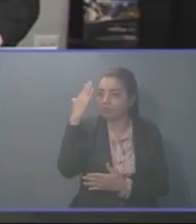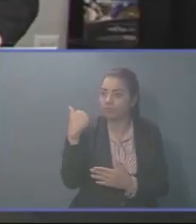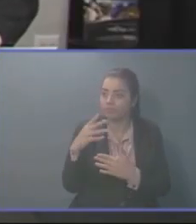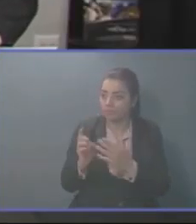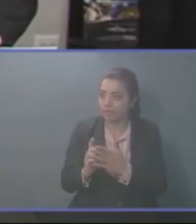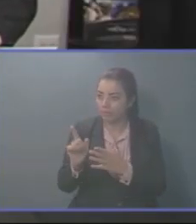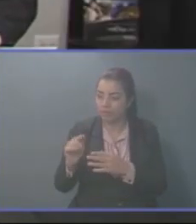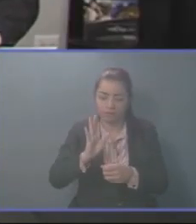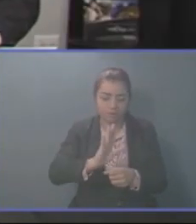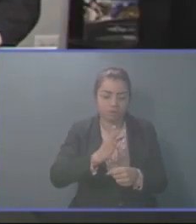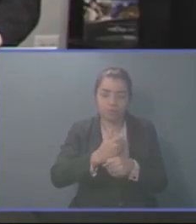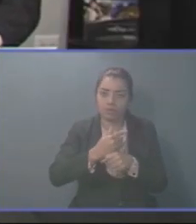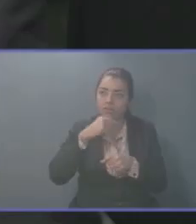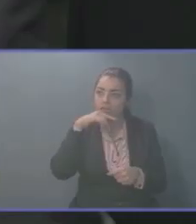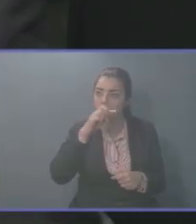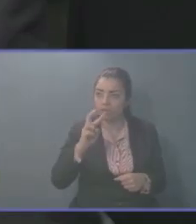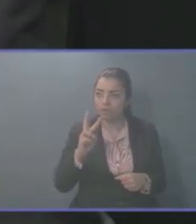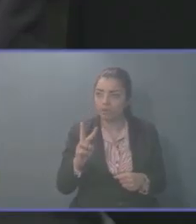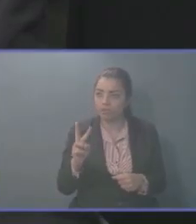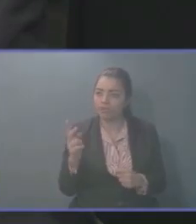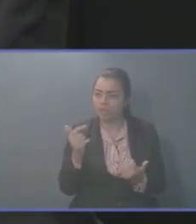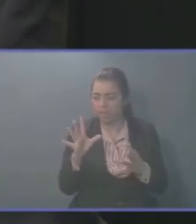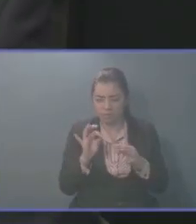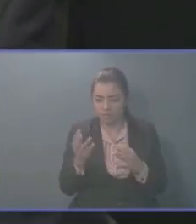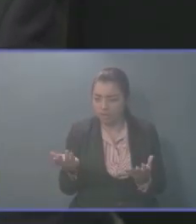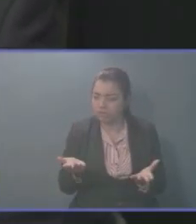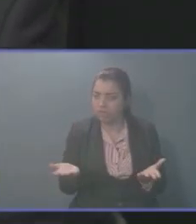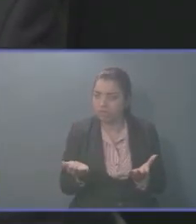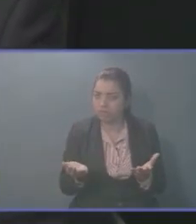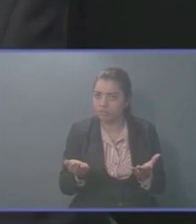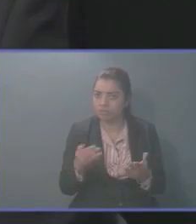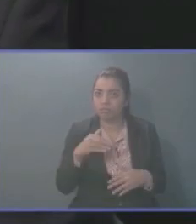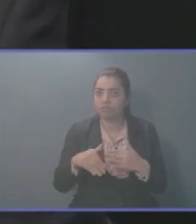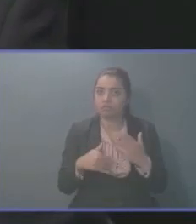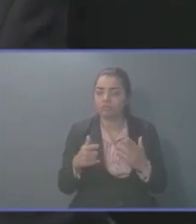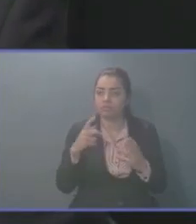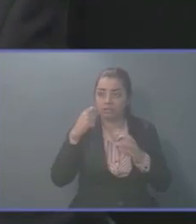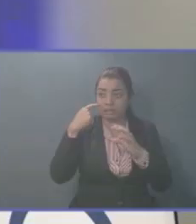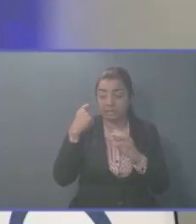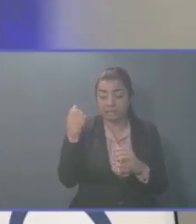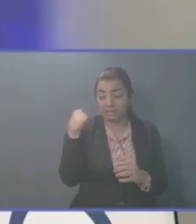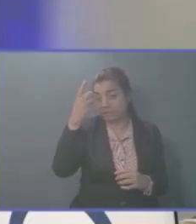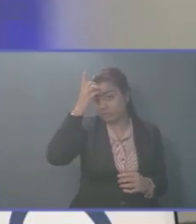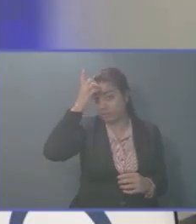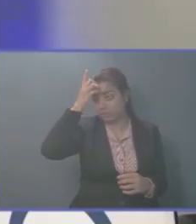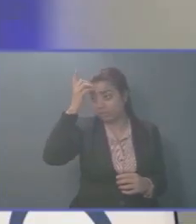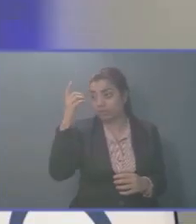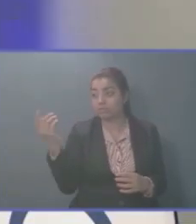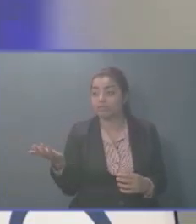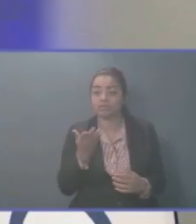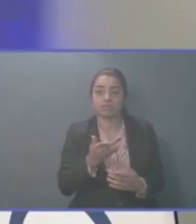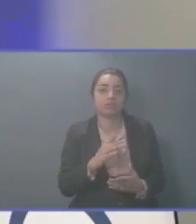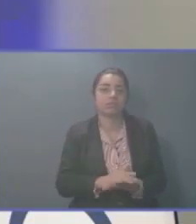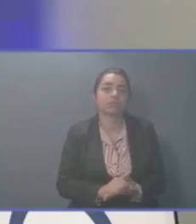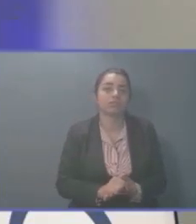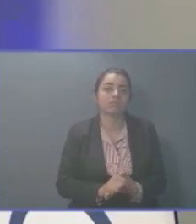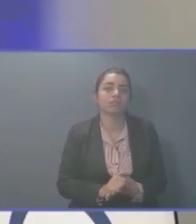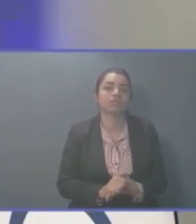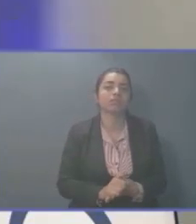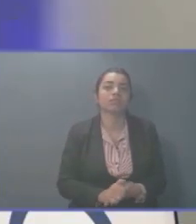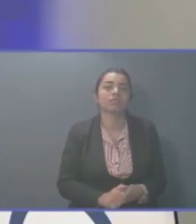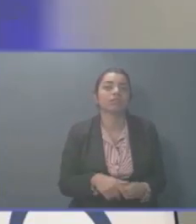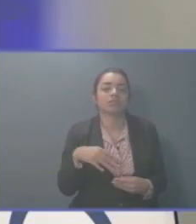como fracción del FMLN, ¿van a tomar alguna acción en cuanto a estos hechos vividos el fin de semana? Nosotros las tomamos desde el mismo día